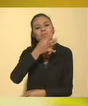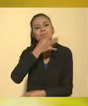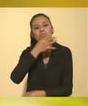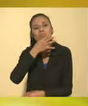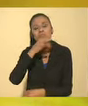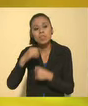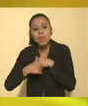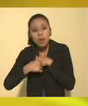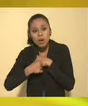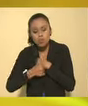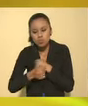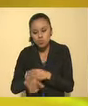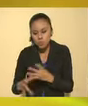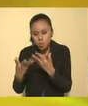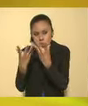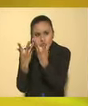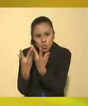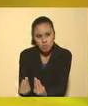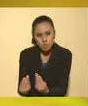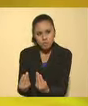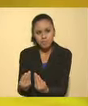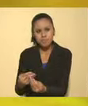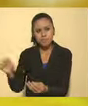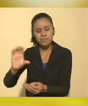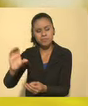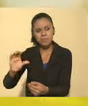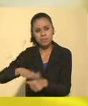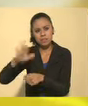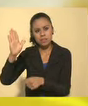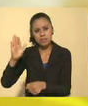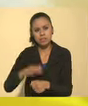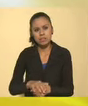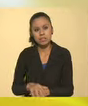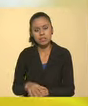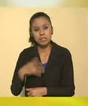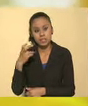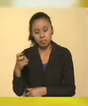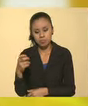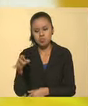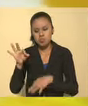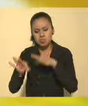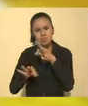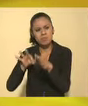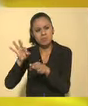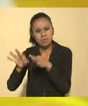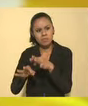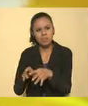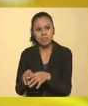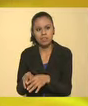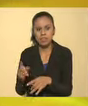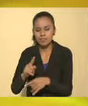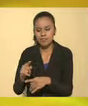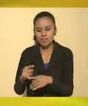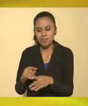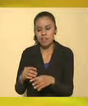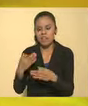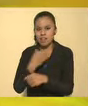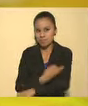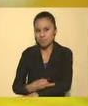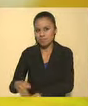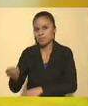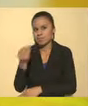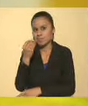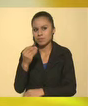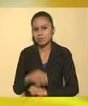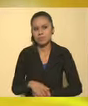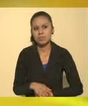que está de más. Ah. Así que de esta manera ya arreglan ese incidente terrible y no dejan a la familia sin comer. Y ahorramos,